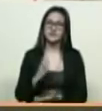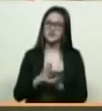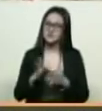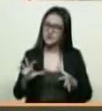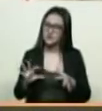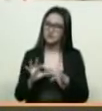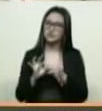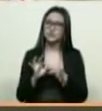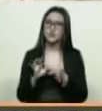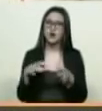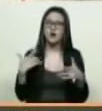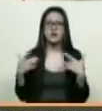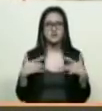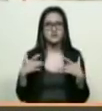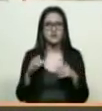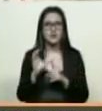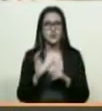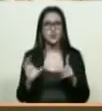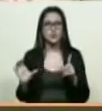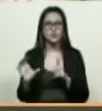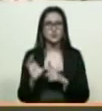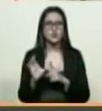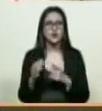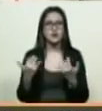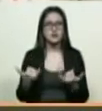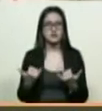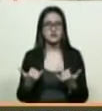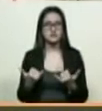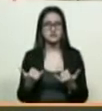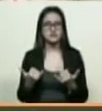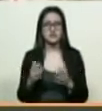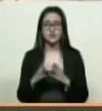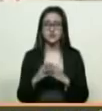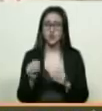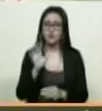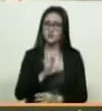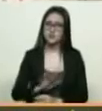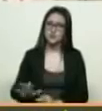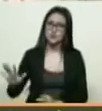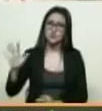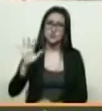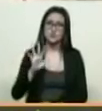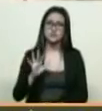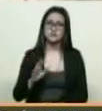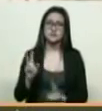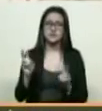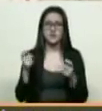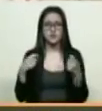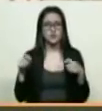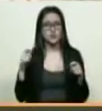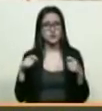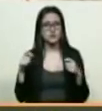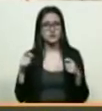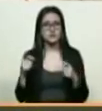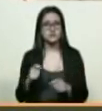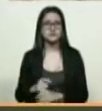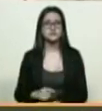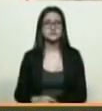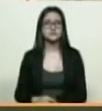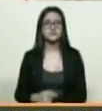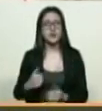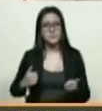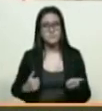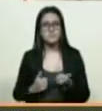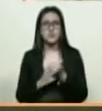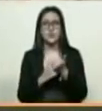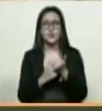mano con las actividades culturales que se desarrollan a lo largo y ancho de todos los destinos turísticos como parte del impulso